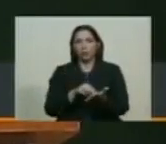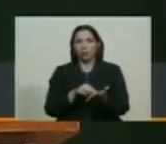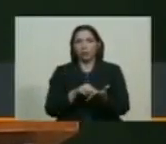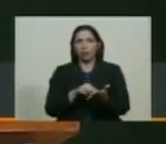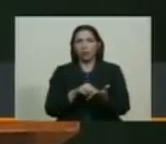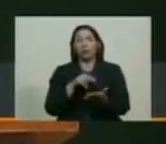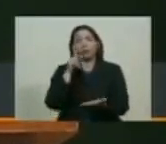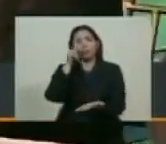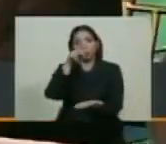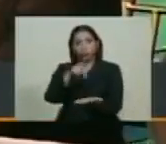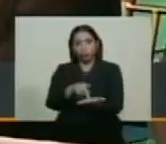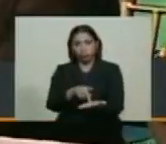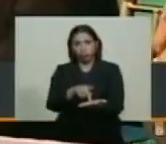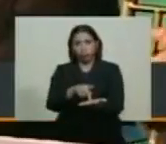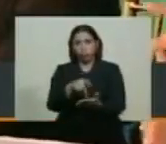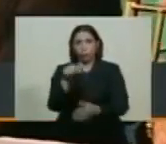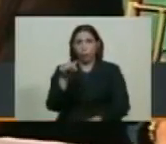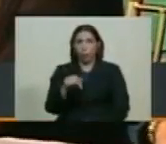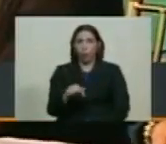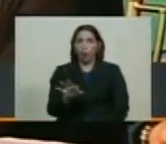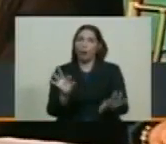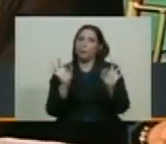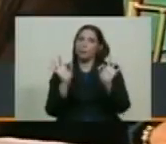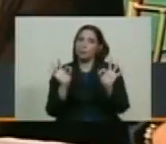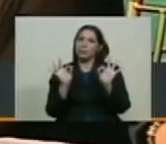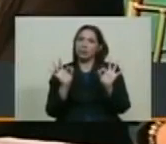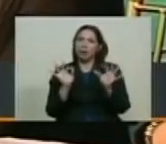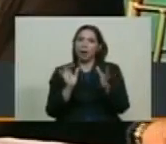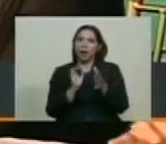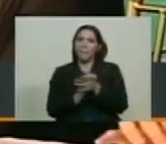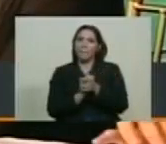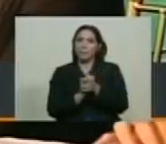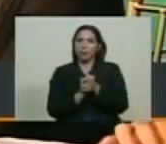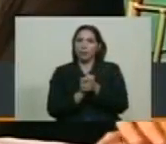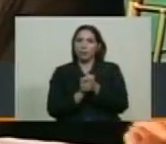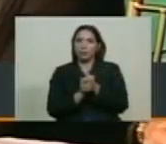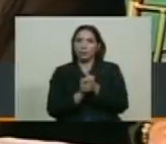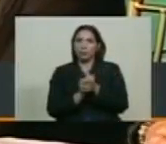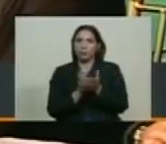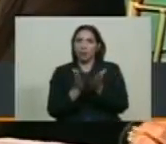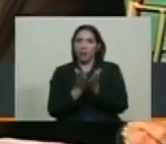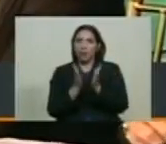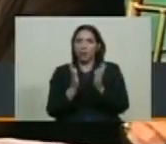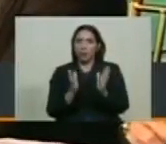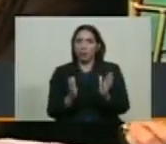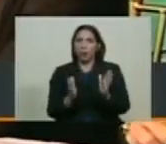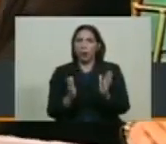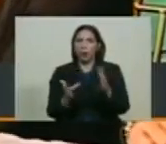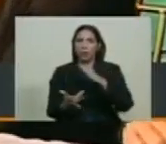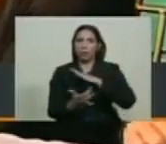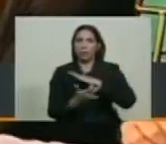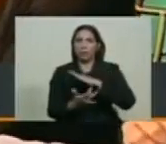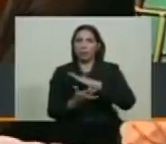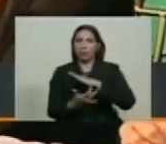día de hoy. Y en especial a mis compañeros de la Escuela Técnica Comercial Santos Michelena.